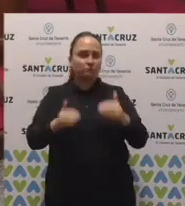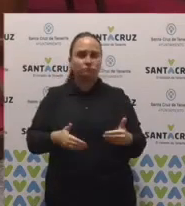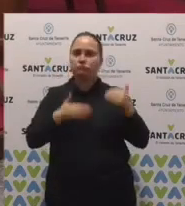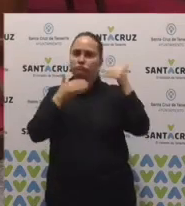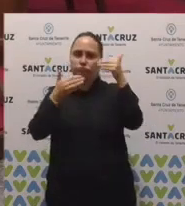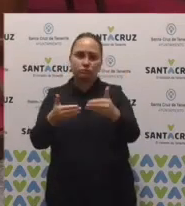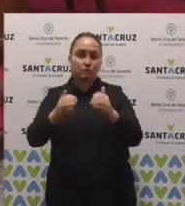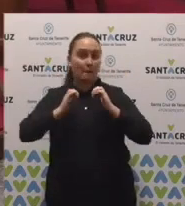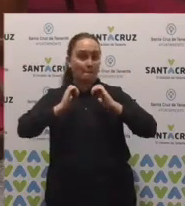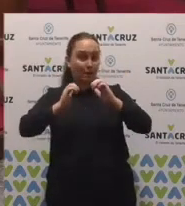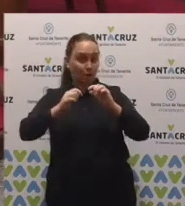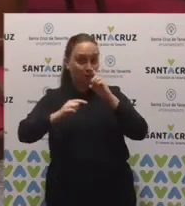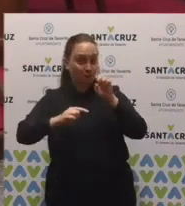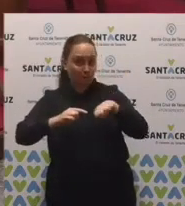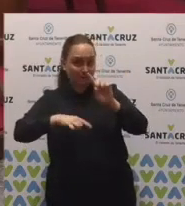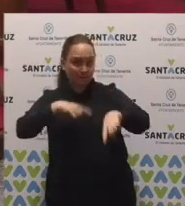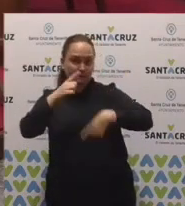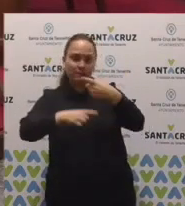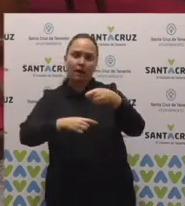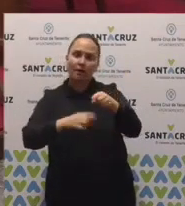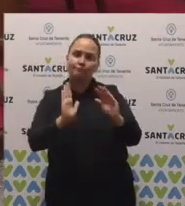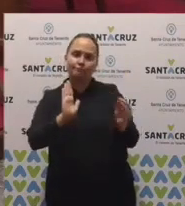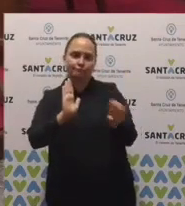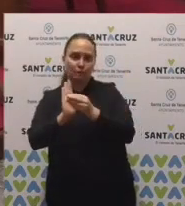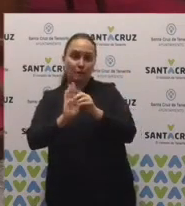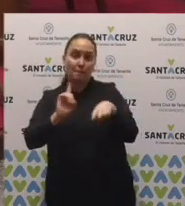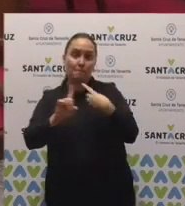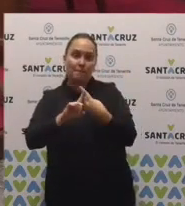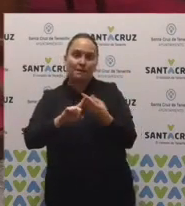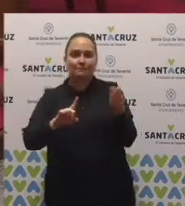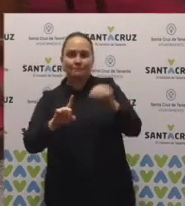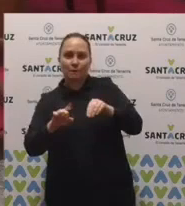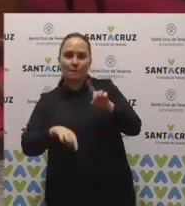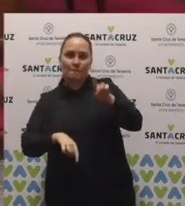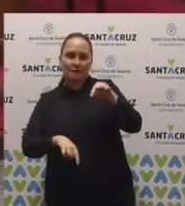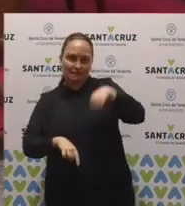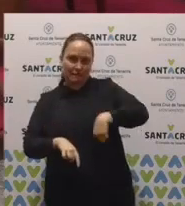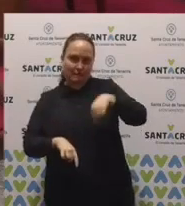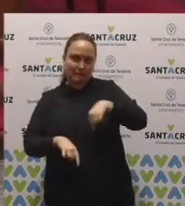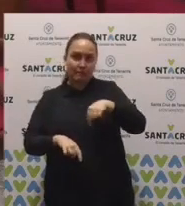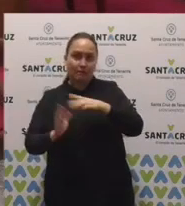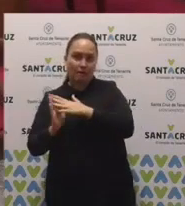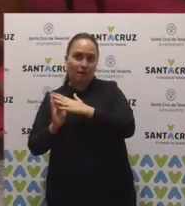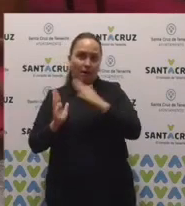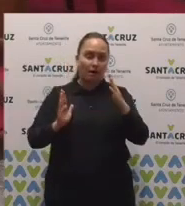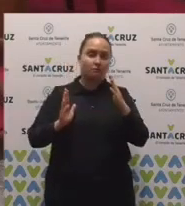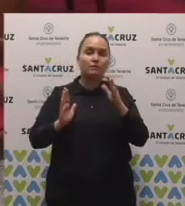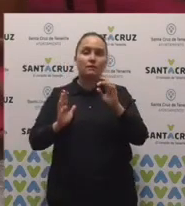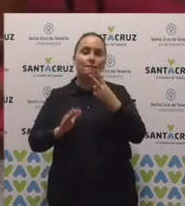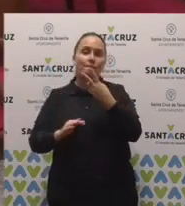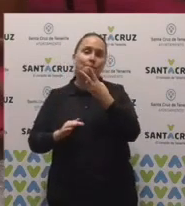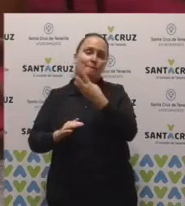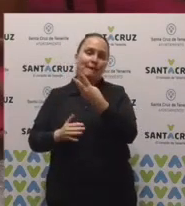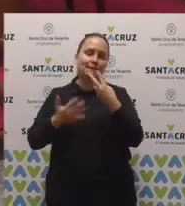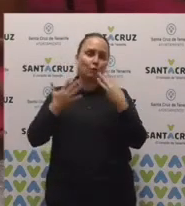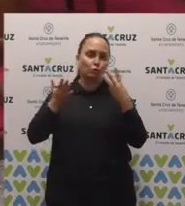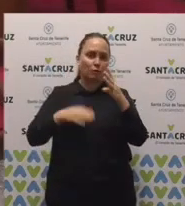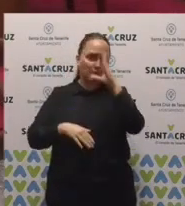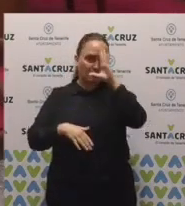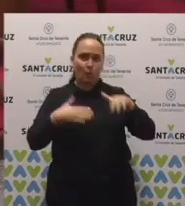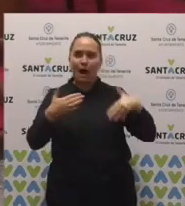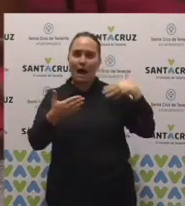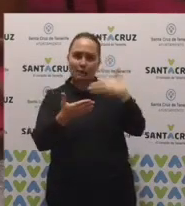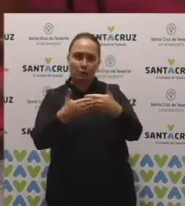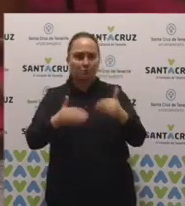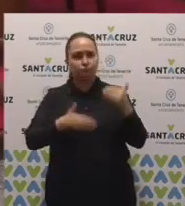dará cuenta además de los que corresponda del último mes de todos desde el día 28 de febrero secretario pero que me